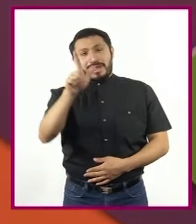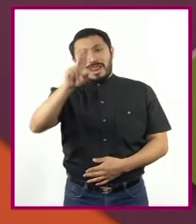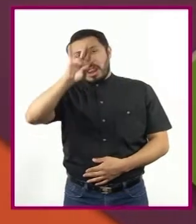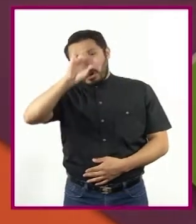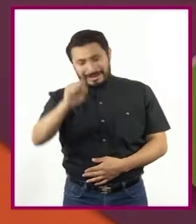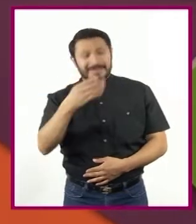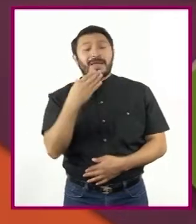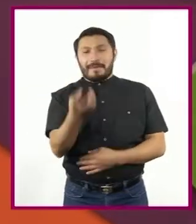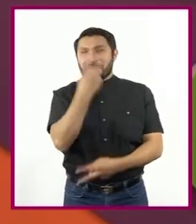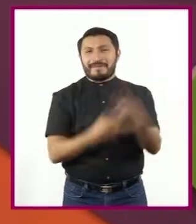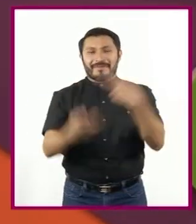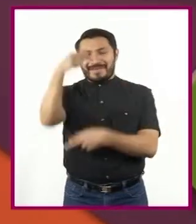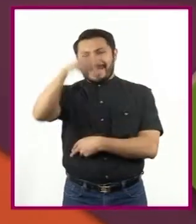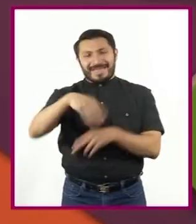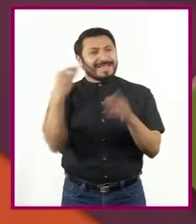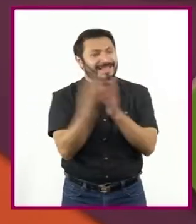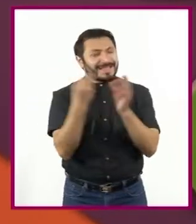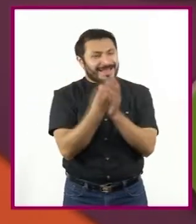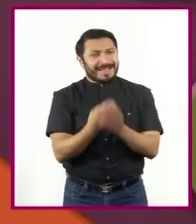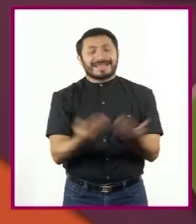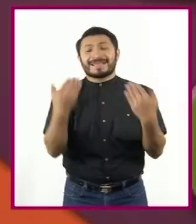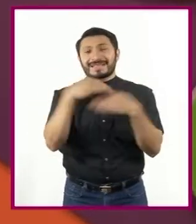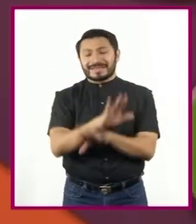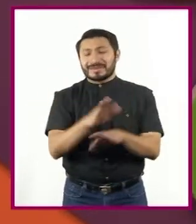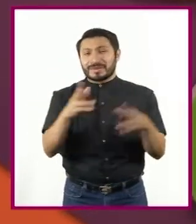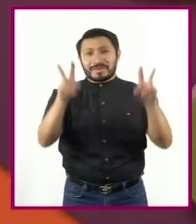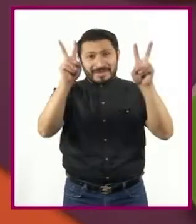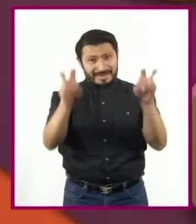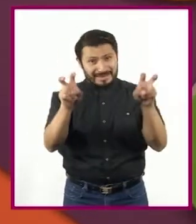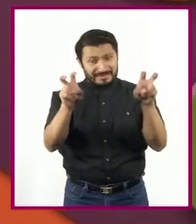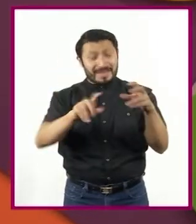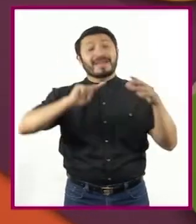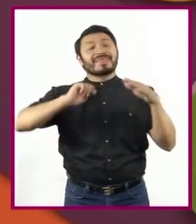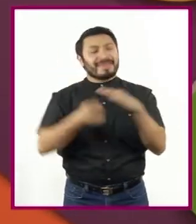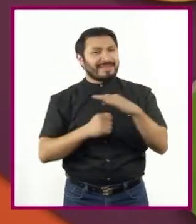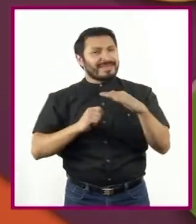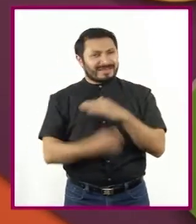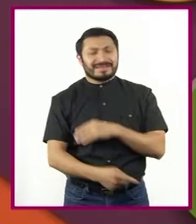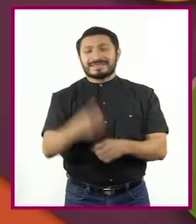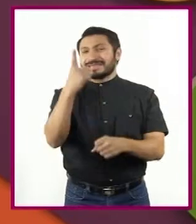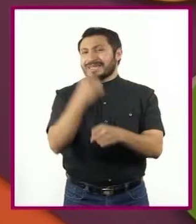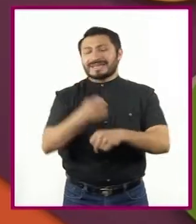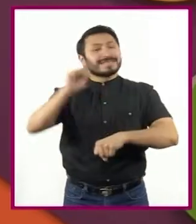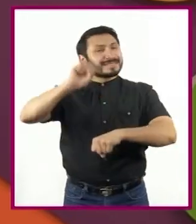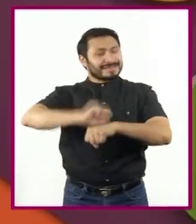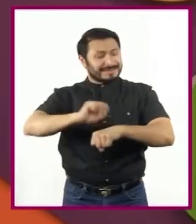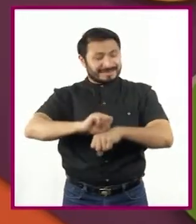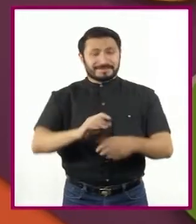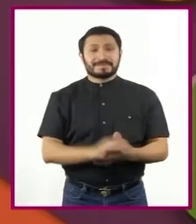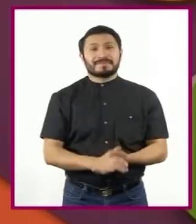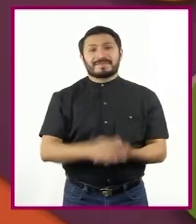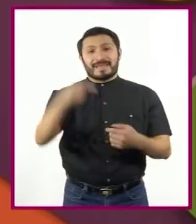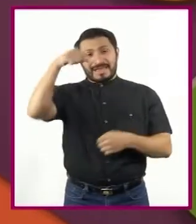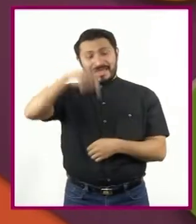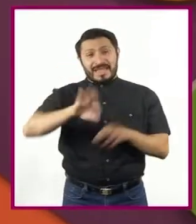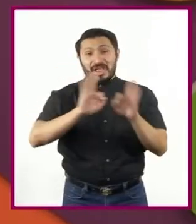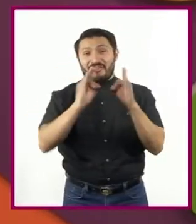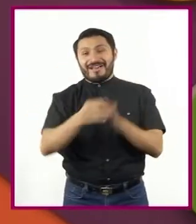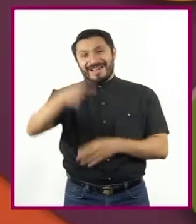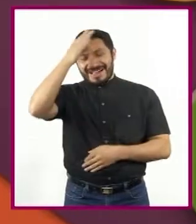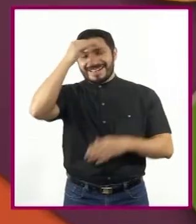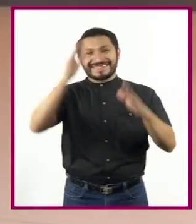doy la bienvenida a una sesión más de la asignatura de Tecnología de primer grado de la Estrategia Aprende en Casa